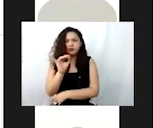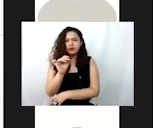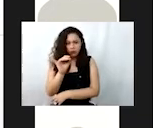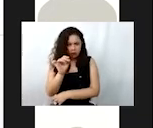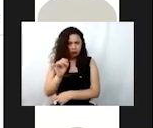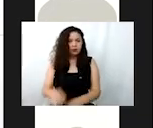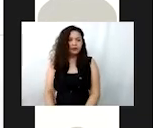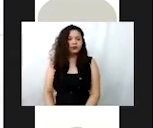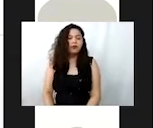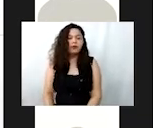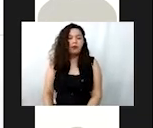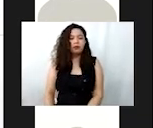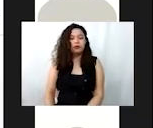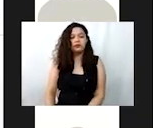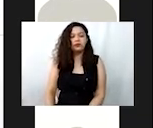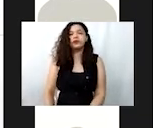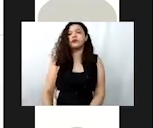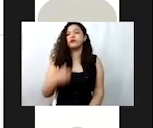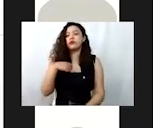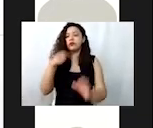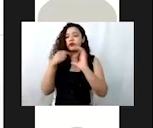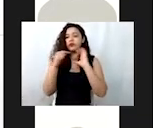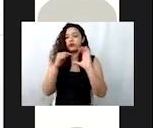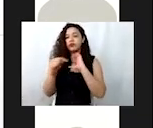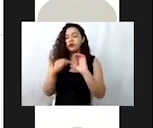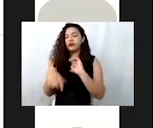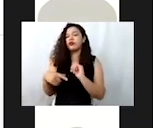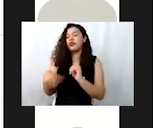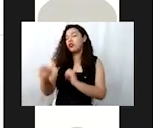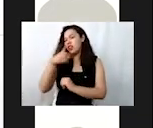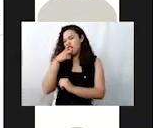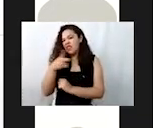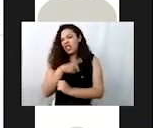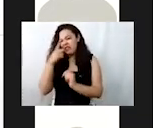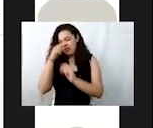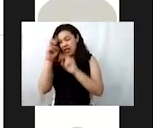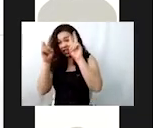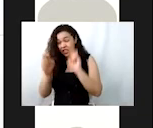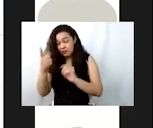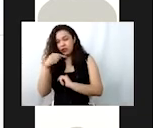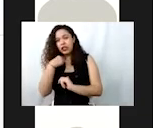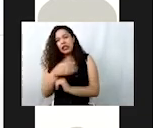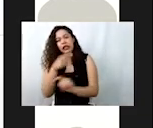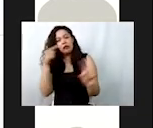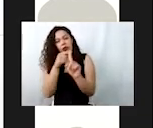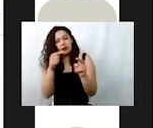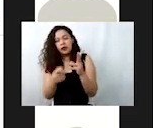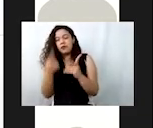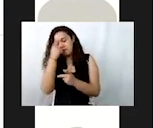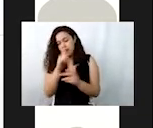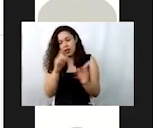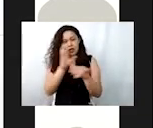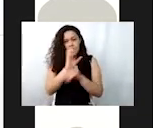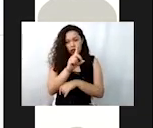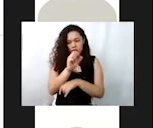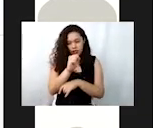les pido, por ahí les dejé mi correo, que me envíen un correíto con la temática específica, tanto de alineación, por